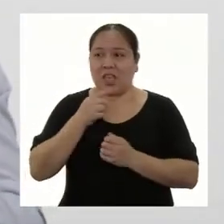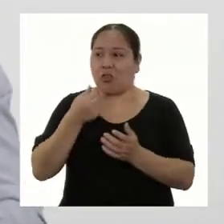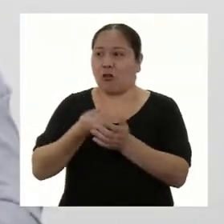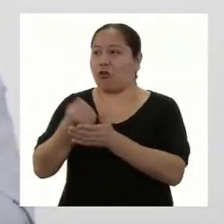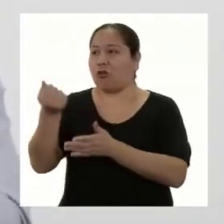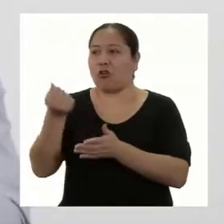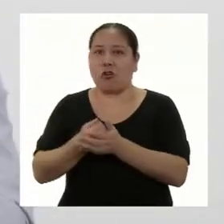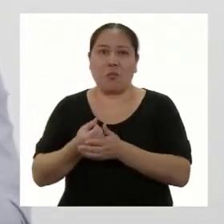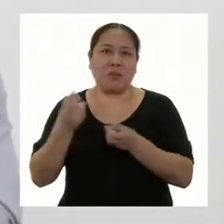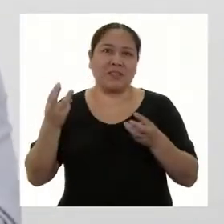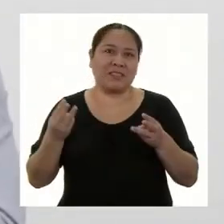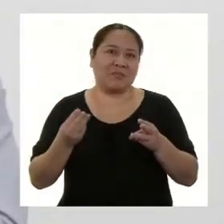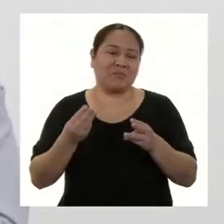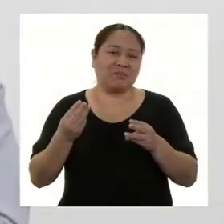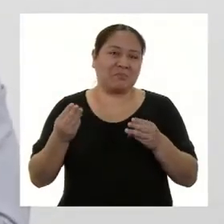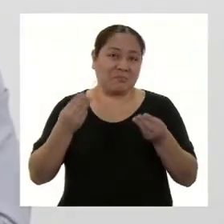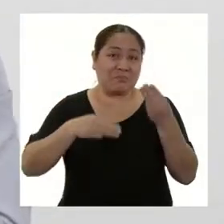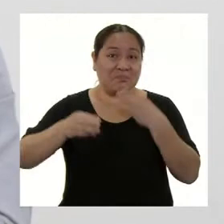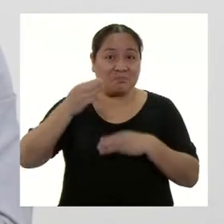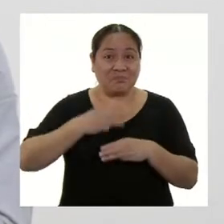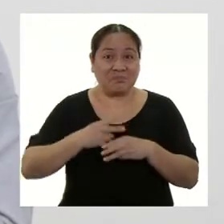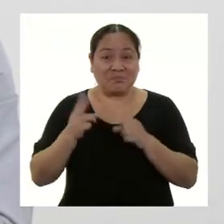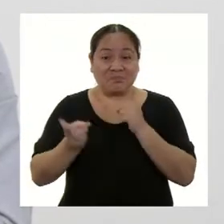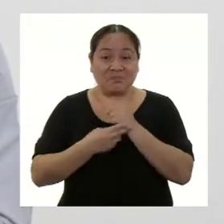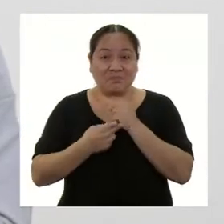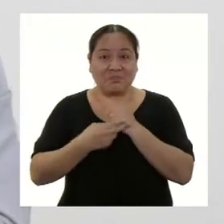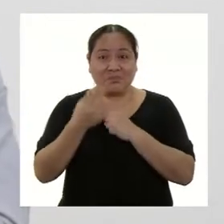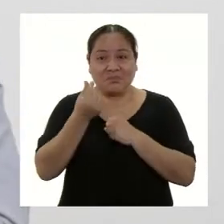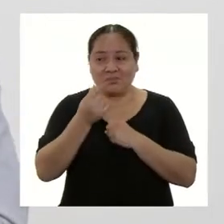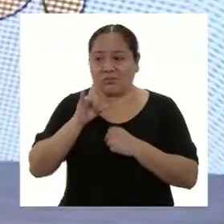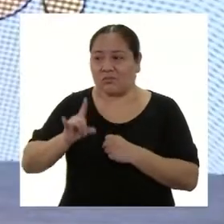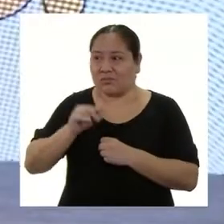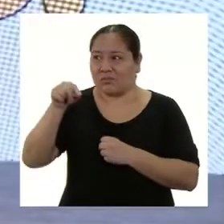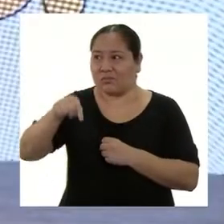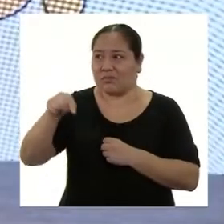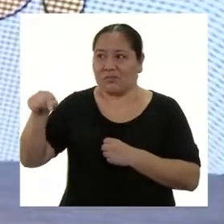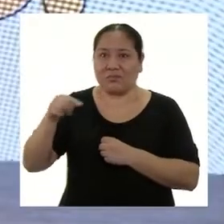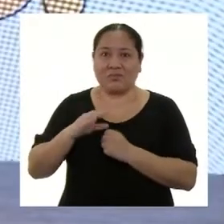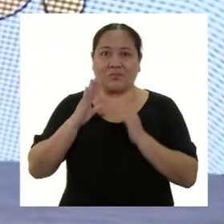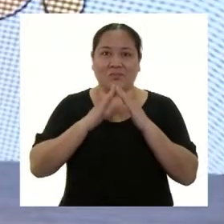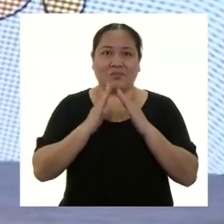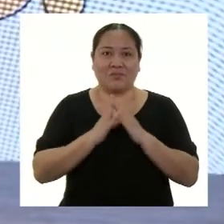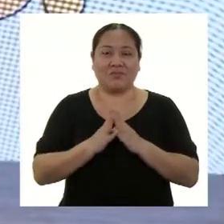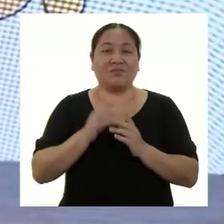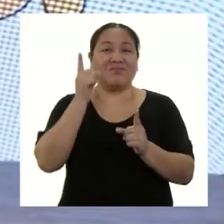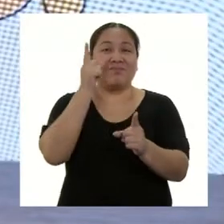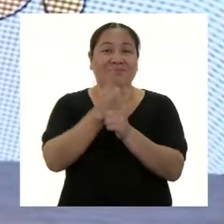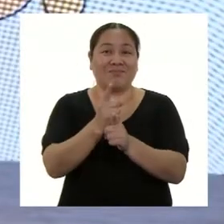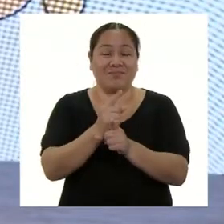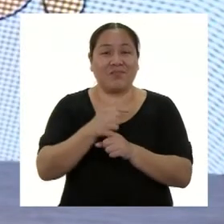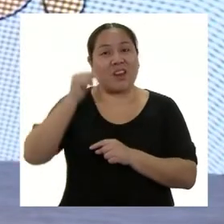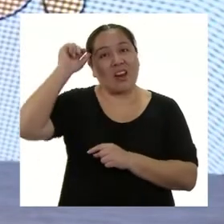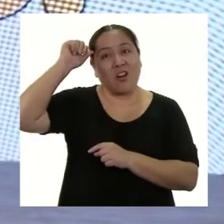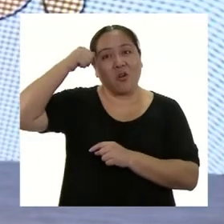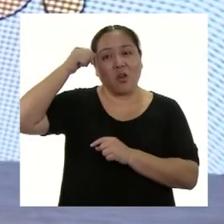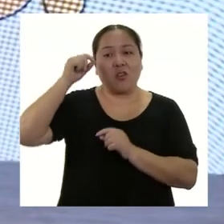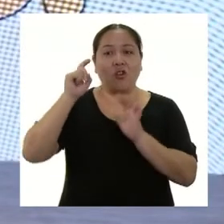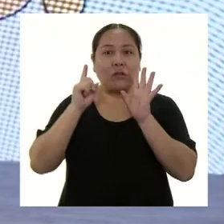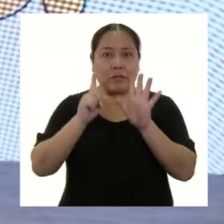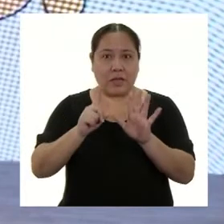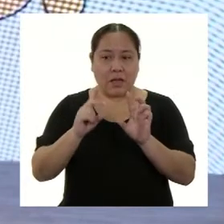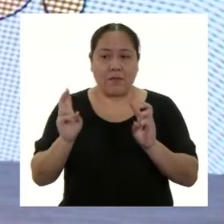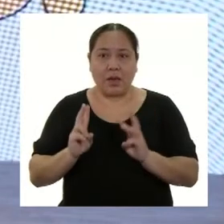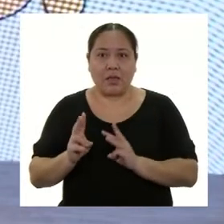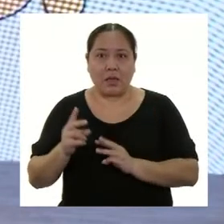el mercado y ahorrar, usando los que crezcan en tu casa. ¡Exacto! Me acuerdo de 6 tipos de vegetales que